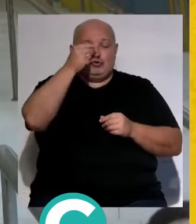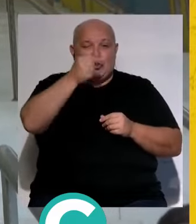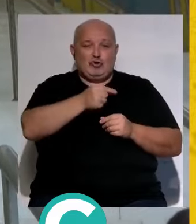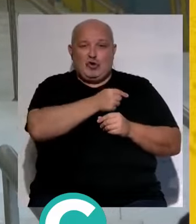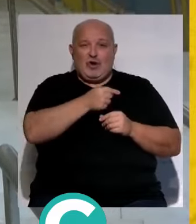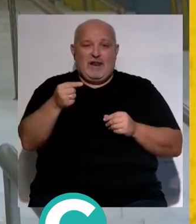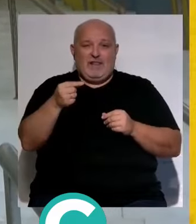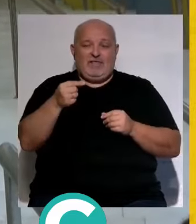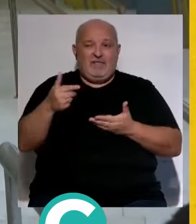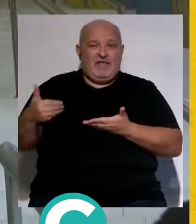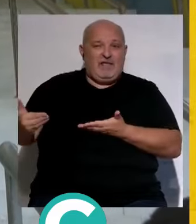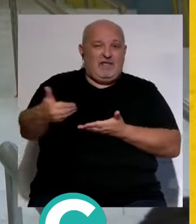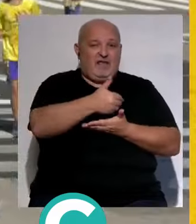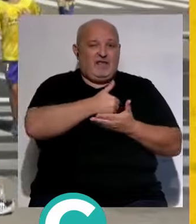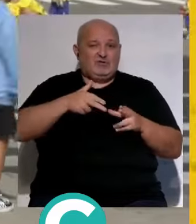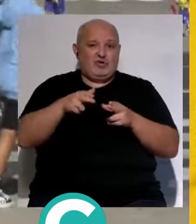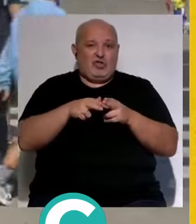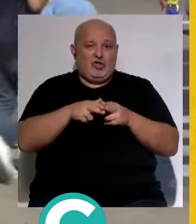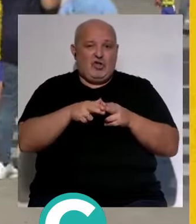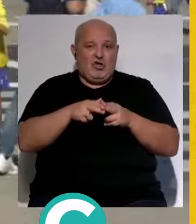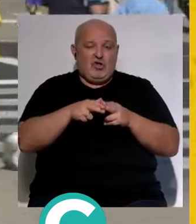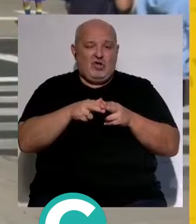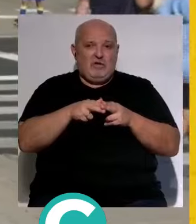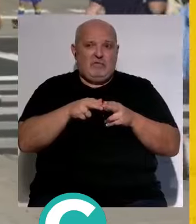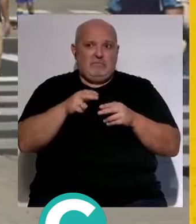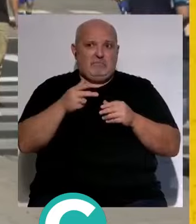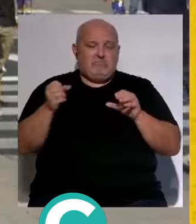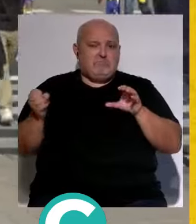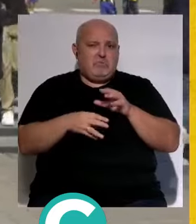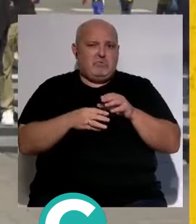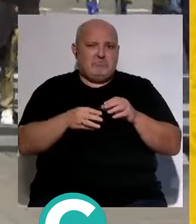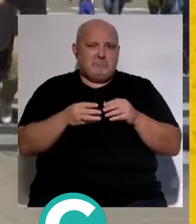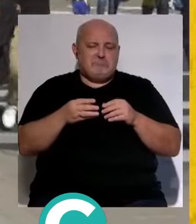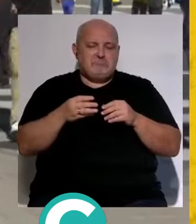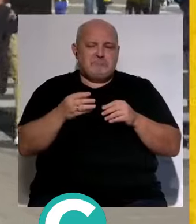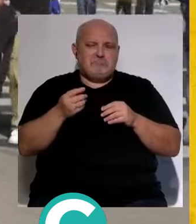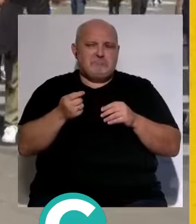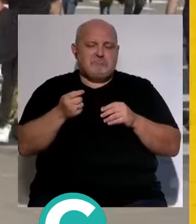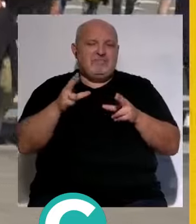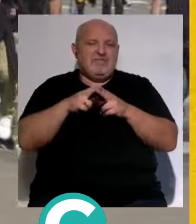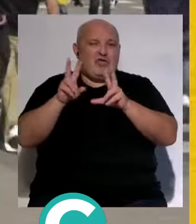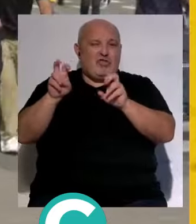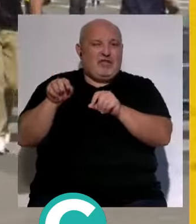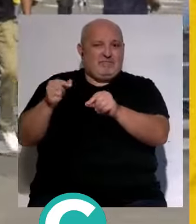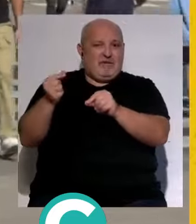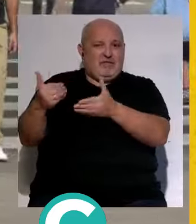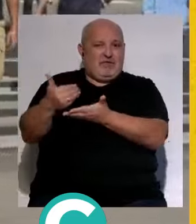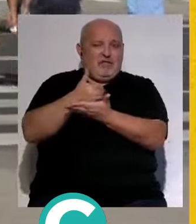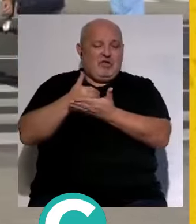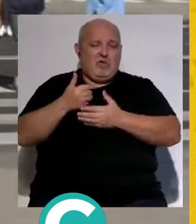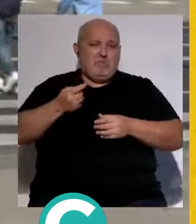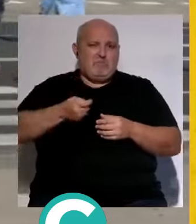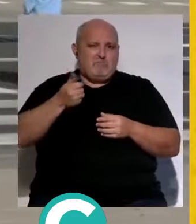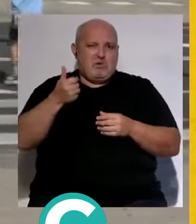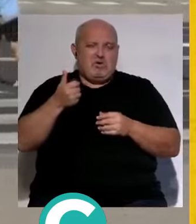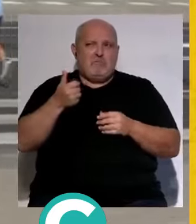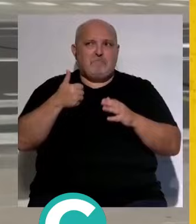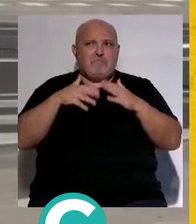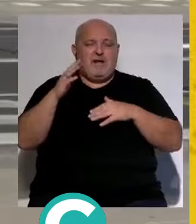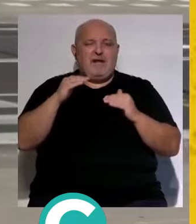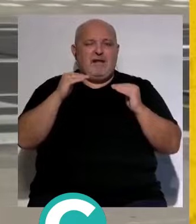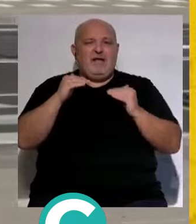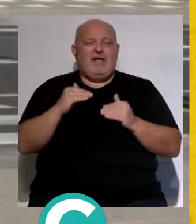ese esfuerzo y bajar, como bien estamos diciendo, para que haya todo sea un poco más uniforme, para que haya un poco más de bajada en el precio de